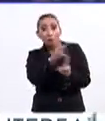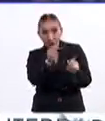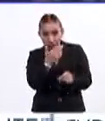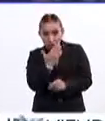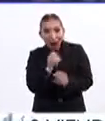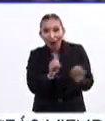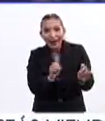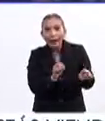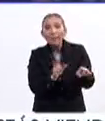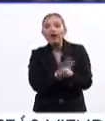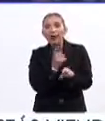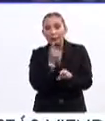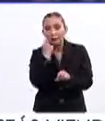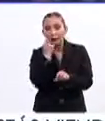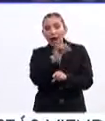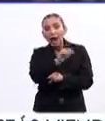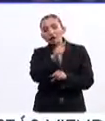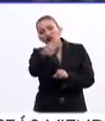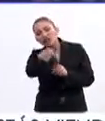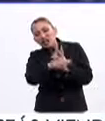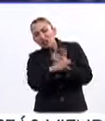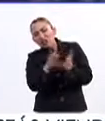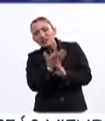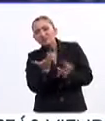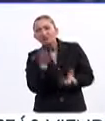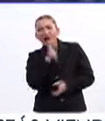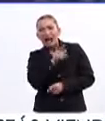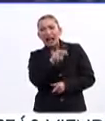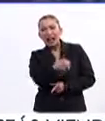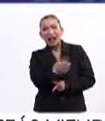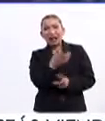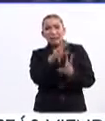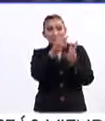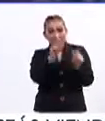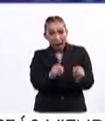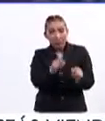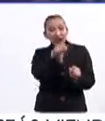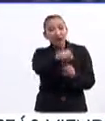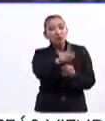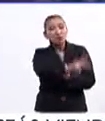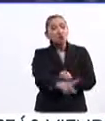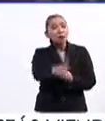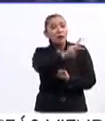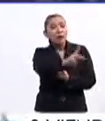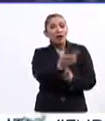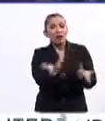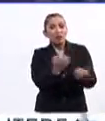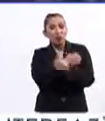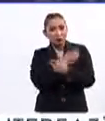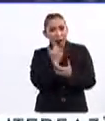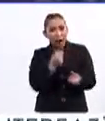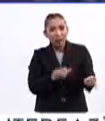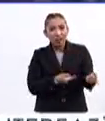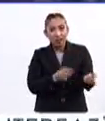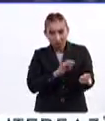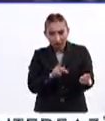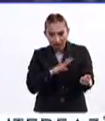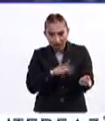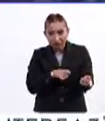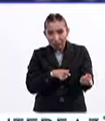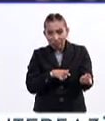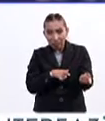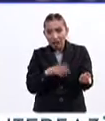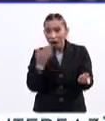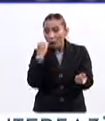paz, porque hay otras cosas que no se cumplen. No puede haber paz si hay un pueblo que no tiene educación, que no